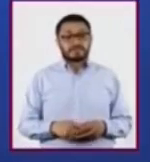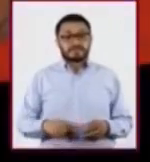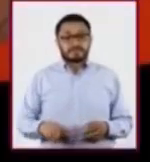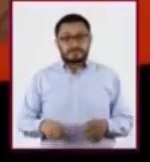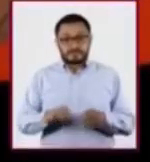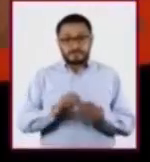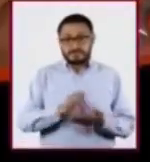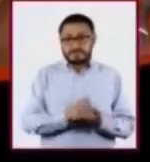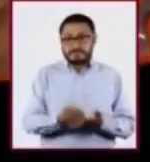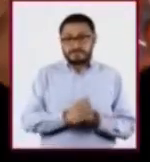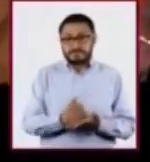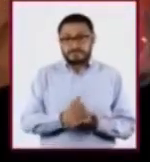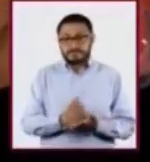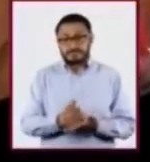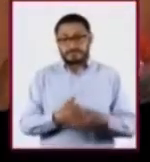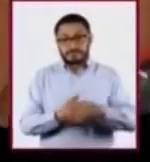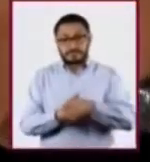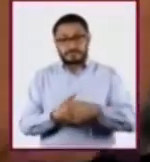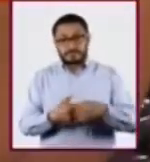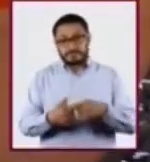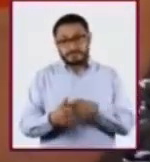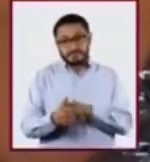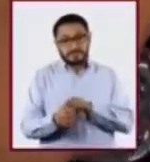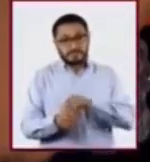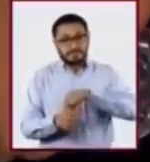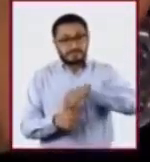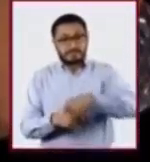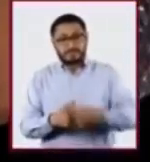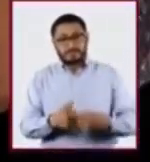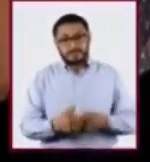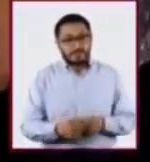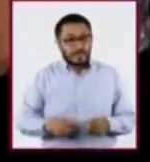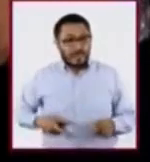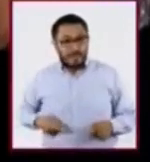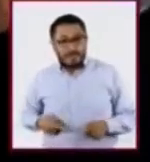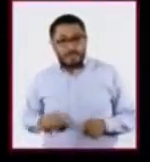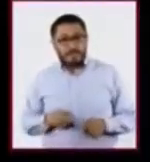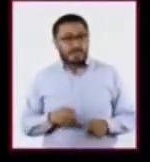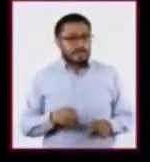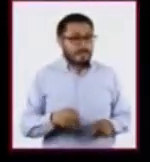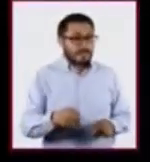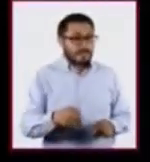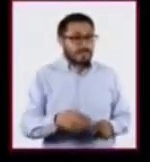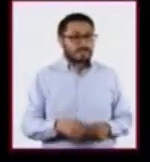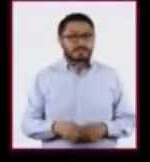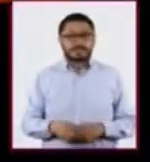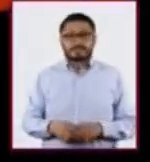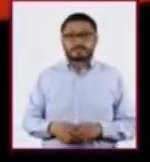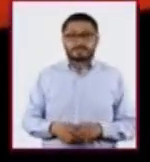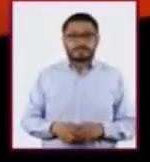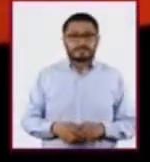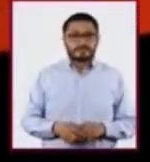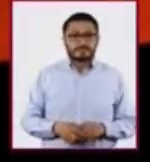cortando la botella, más o menos un tercio de la botella, que se ve aproximadamente aquí.